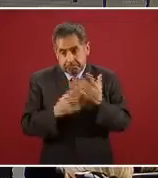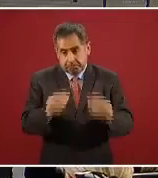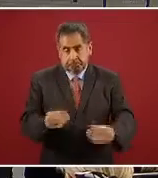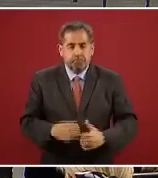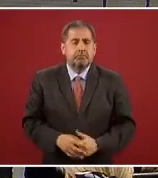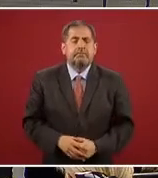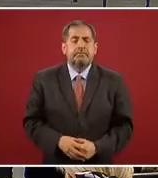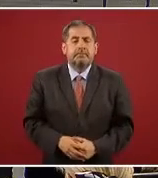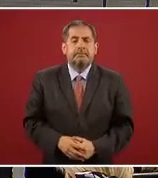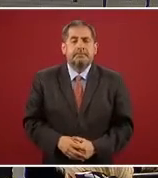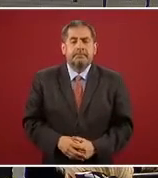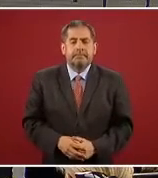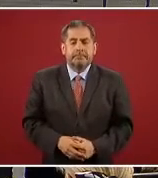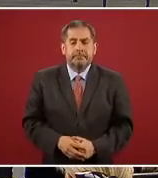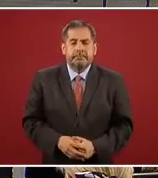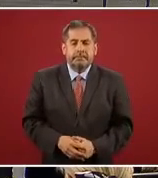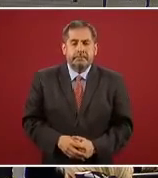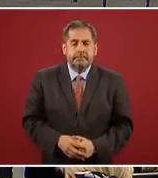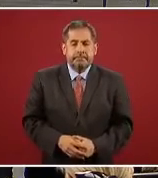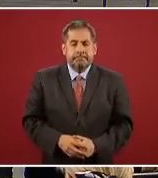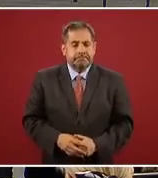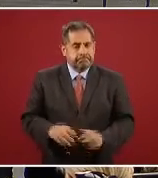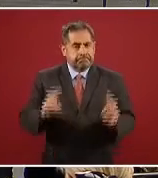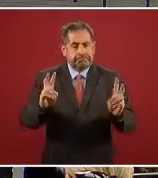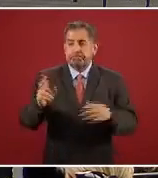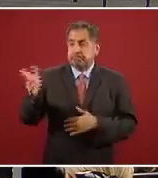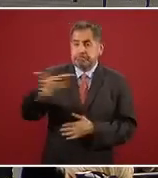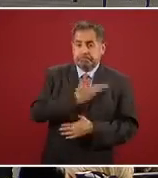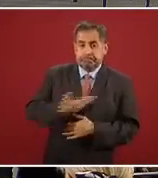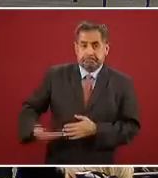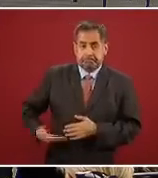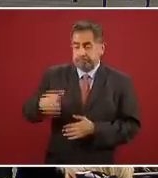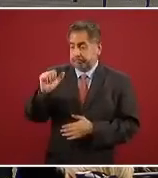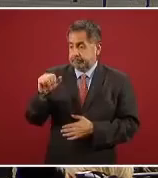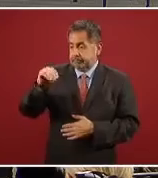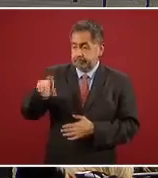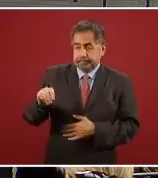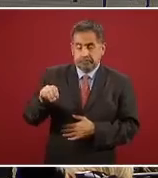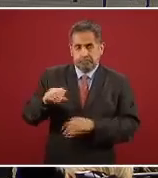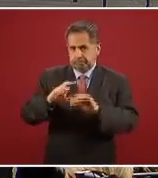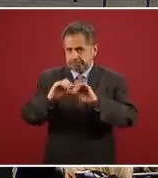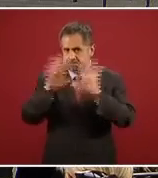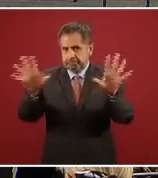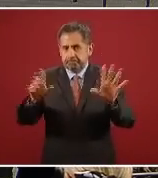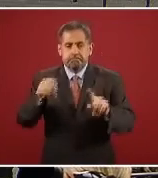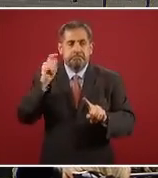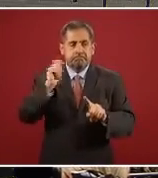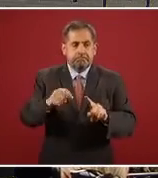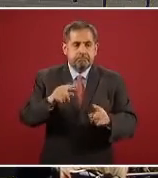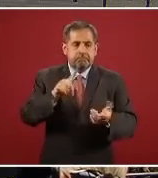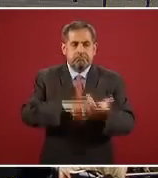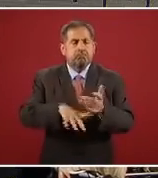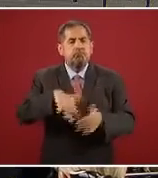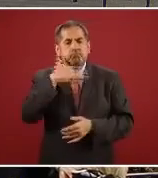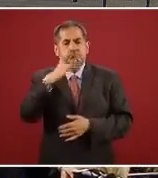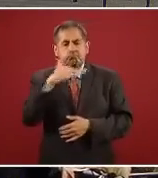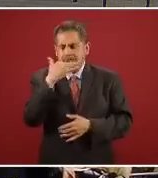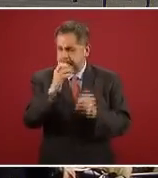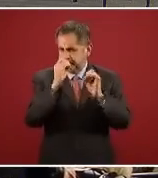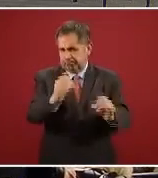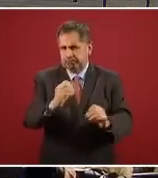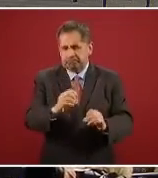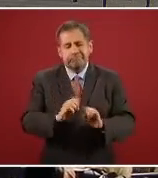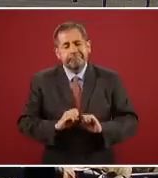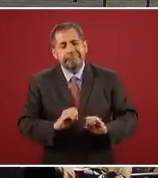favor. El presidente Andrés Manuel López Obrador ha sido muy claro: una política de cero tolerancia a la corrupción y